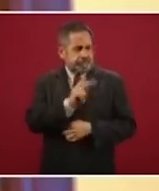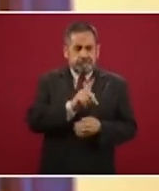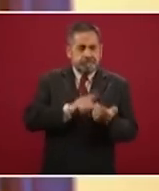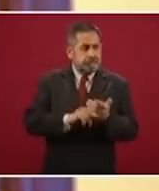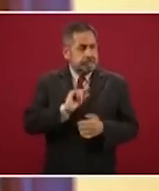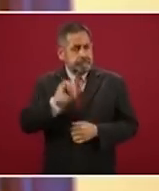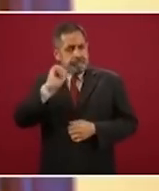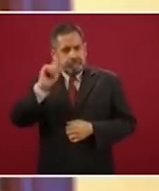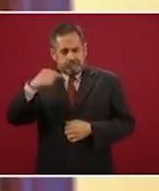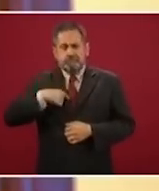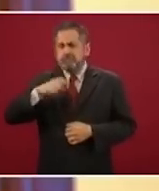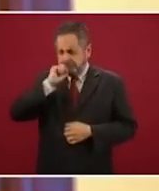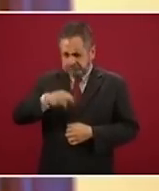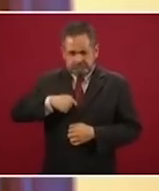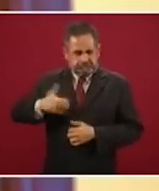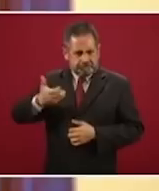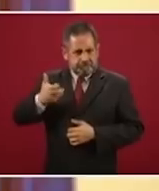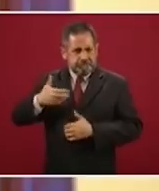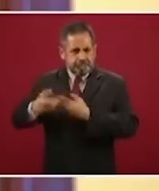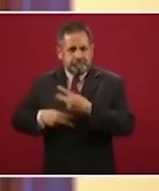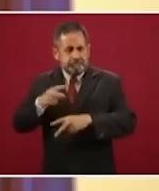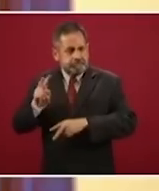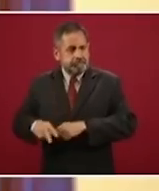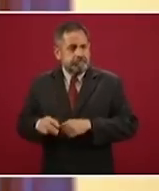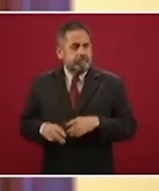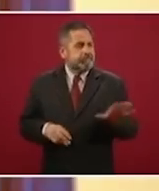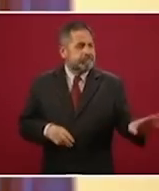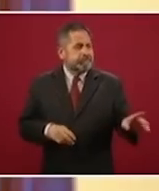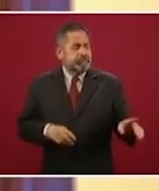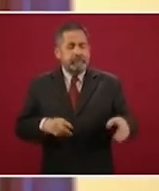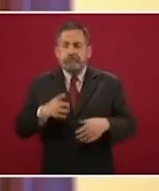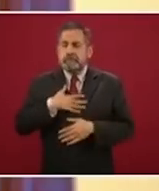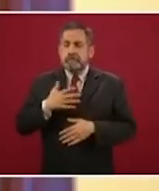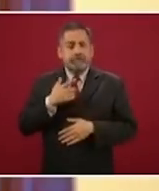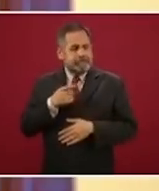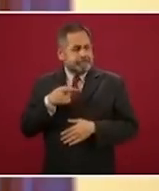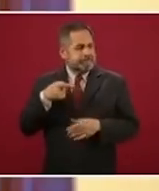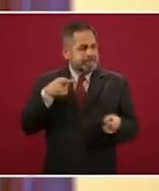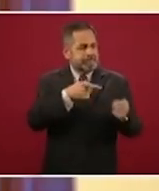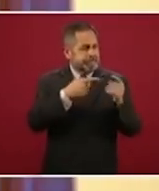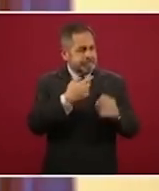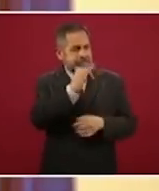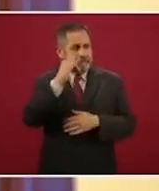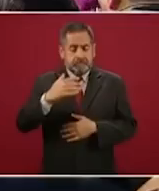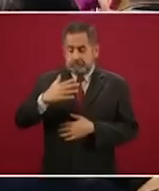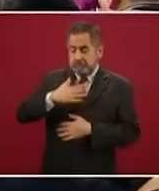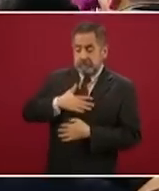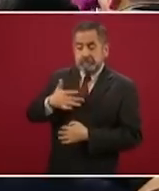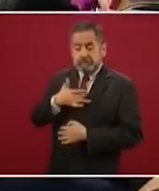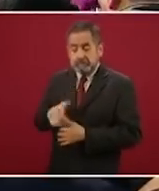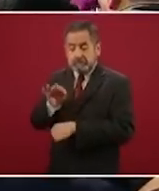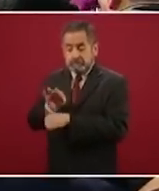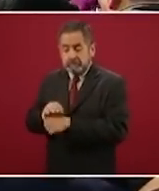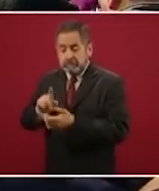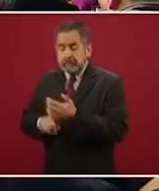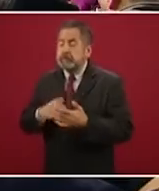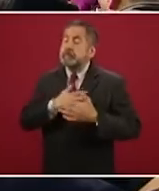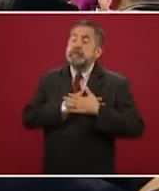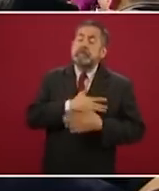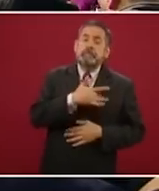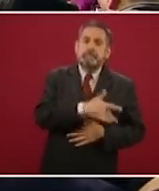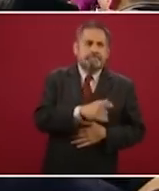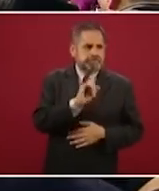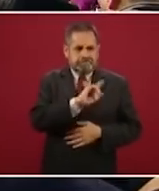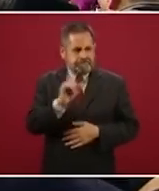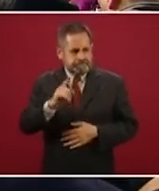y extraordinarias. Mi objeto en querer desmentir la impostura de que mi patriotismo tuvo por origen el amor, no es